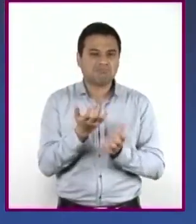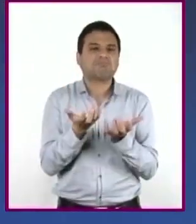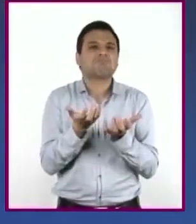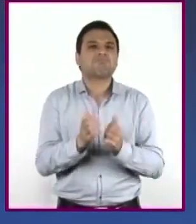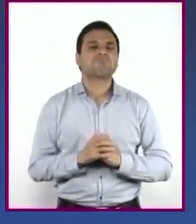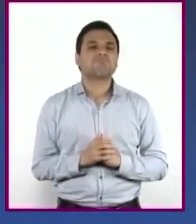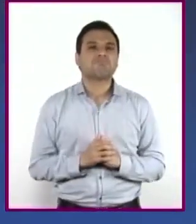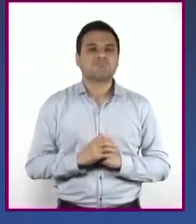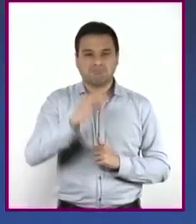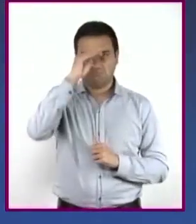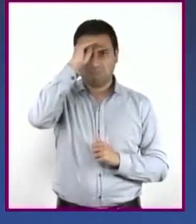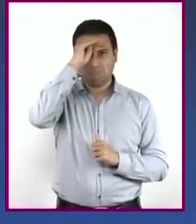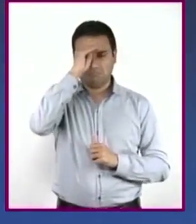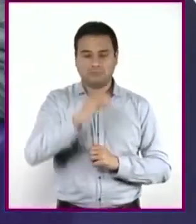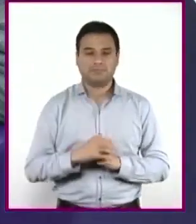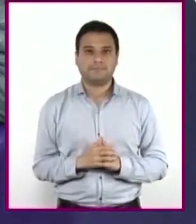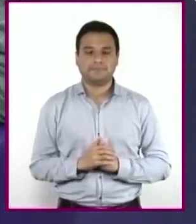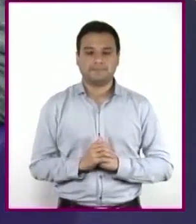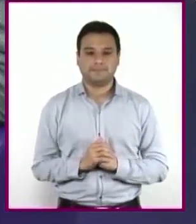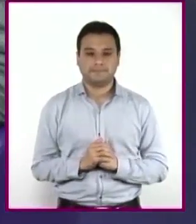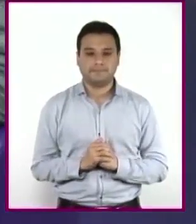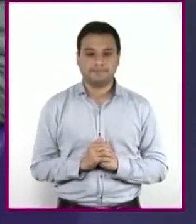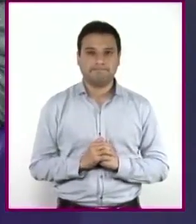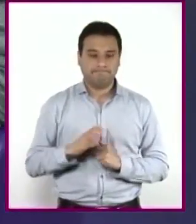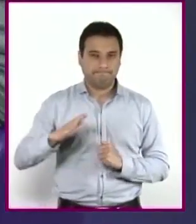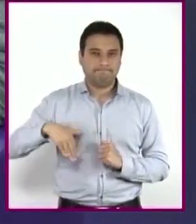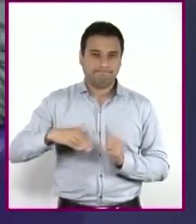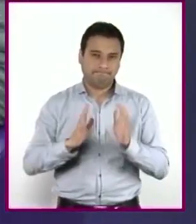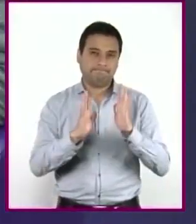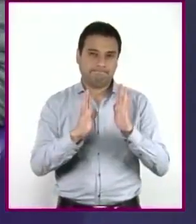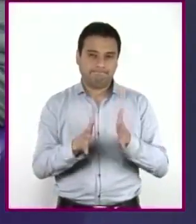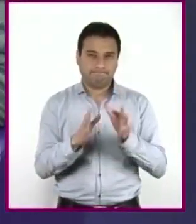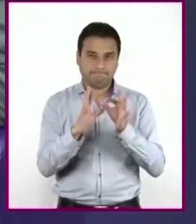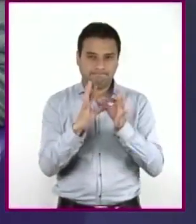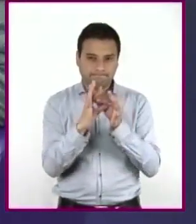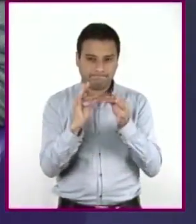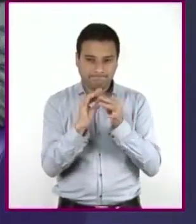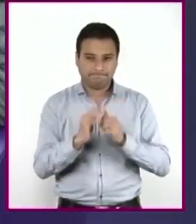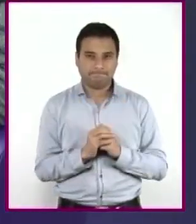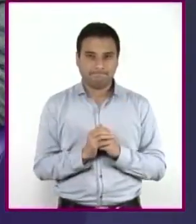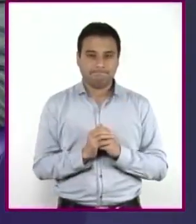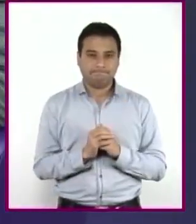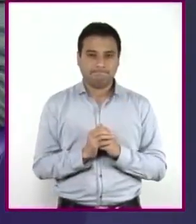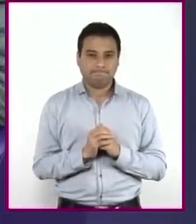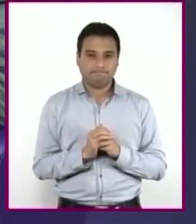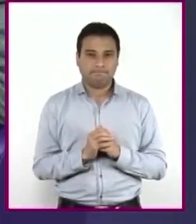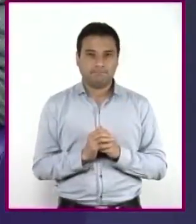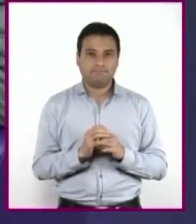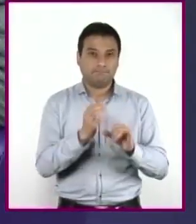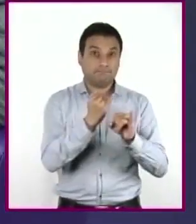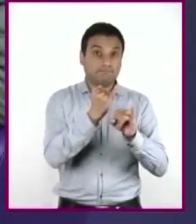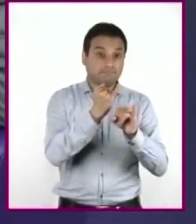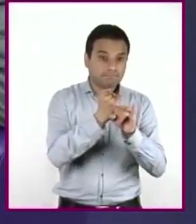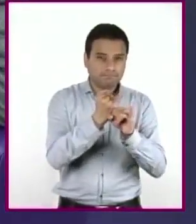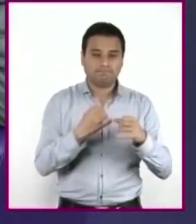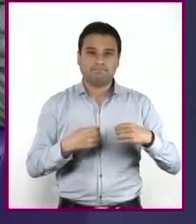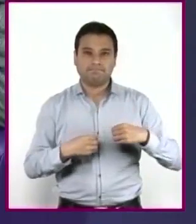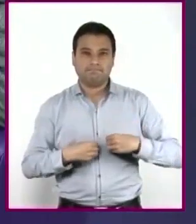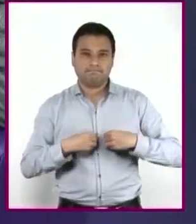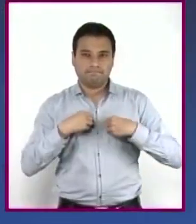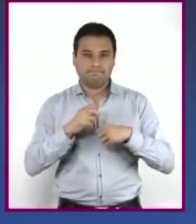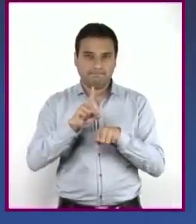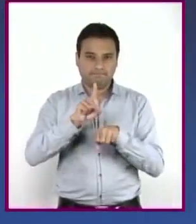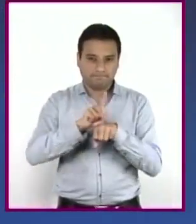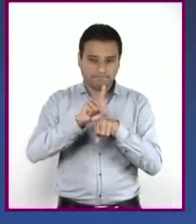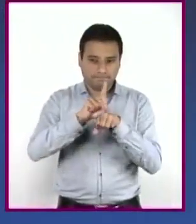Edaí? Pues, como ya habíamos dicho, ver la diferenciar entre la realidad y lo de las páginas